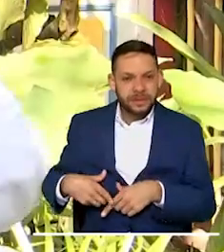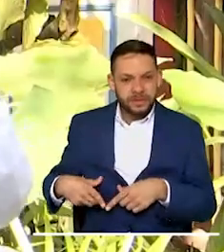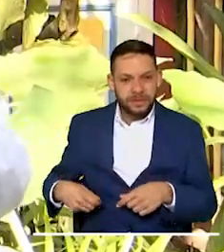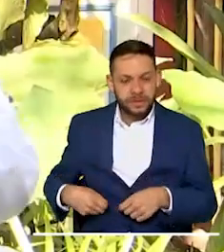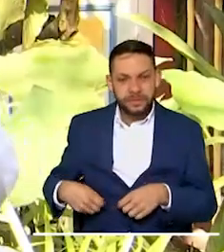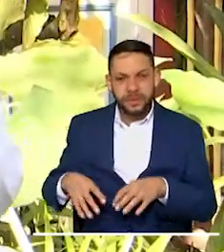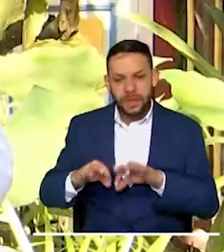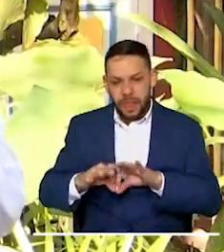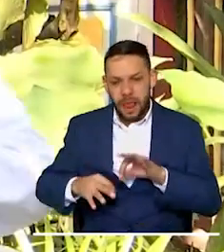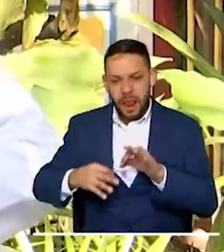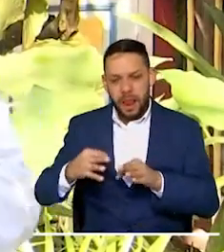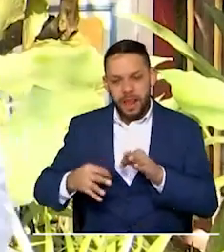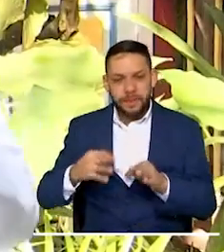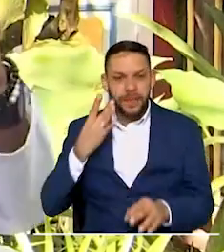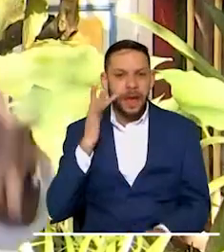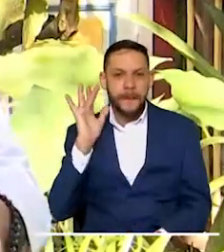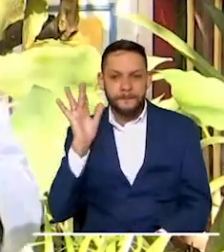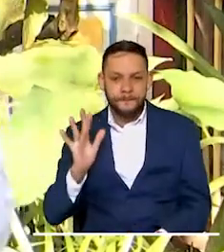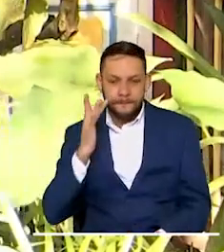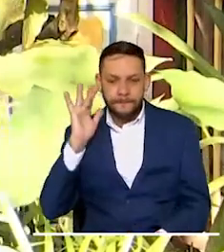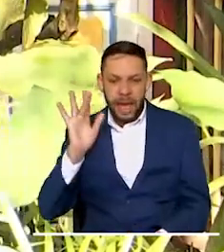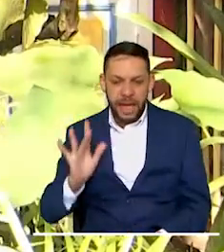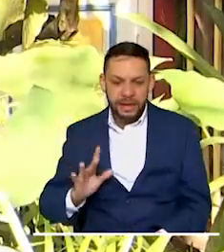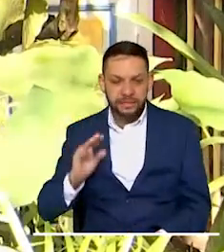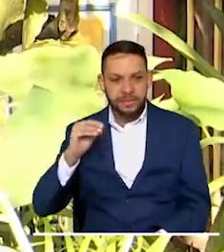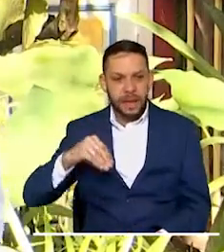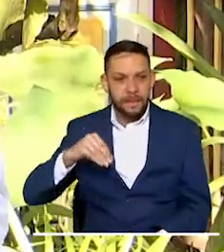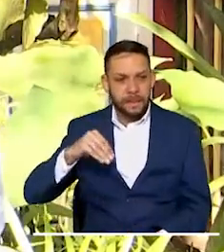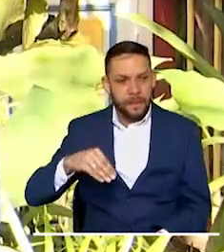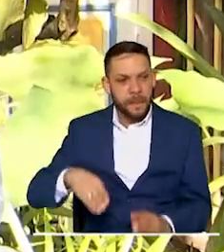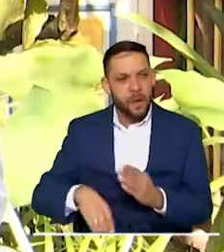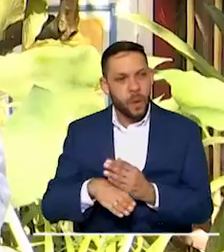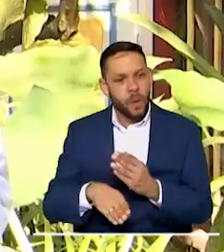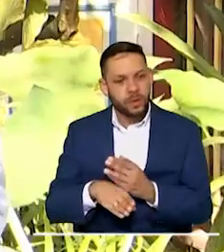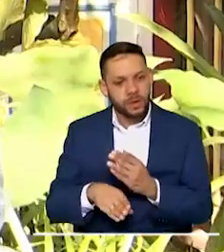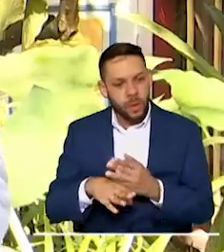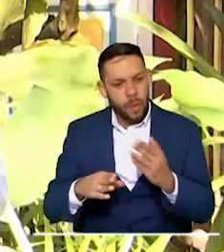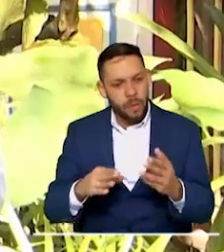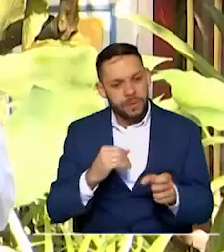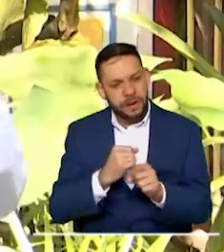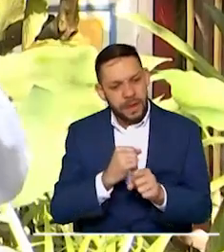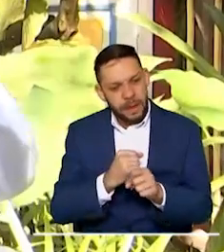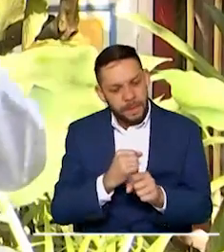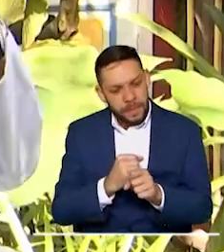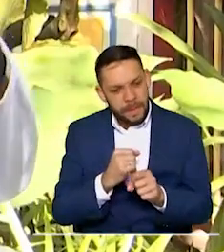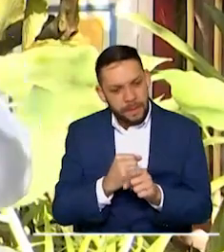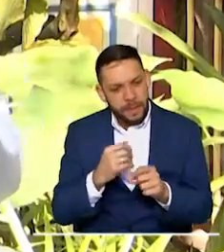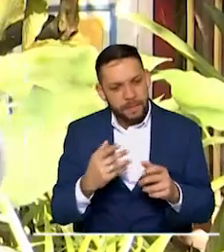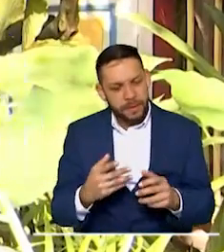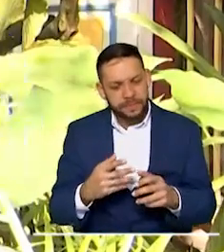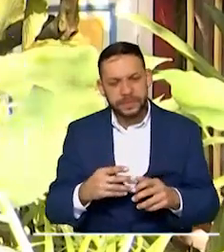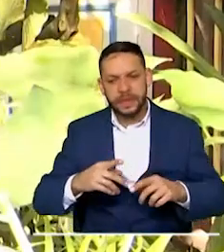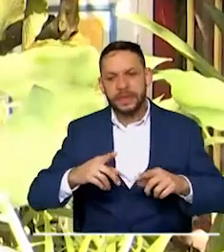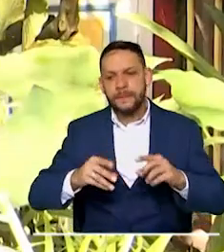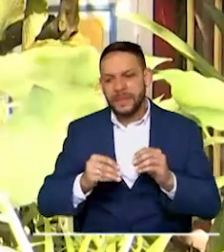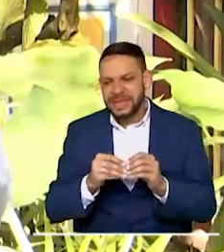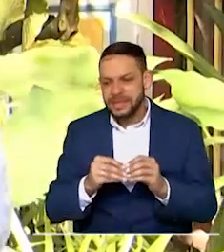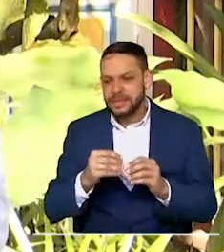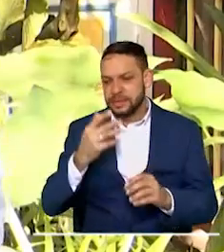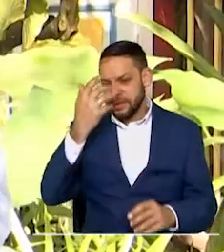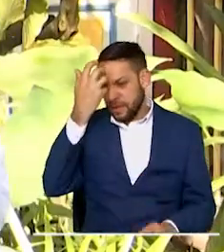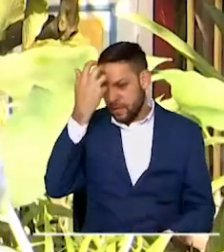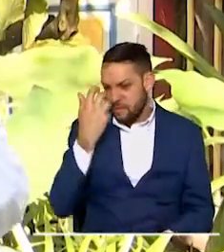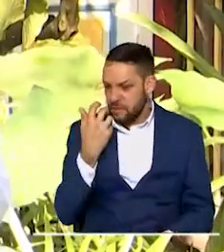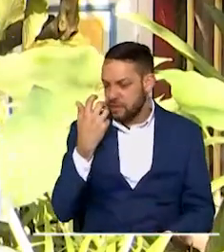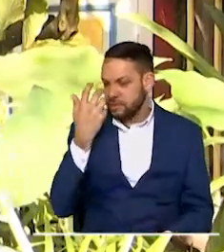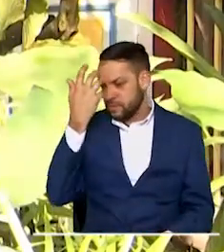dilucidar qué tal está funcionando el hígado y cómo está cumpliendo su labor. Y así múltiples exámenes dependiendo del sitio